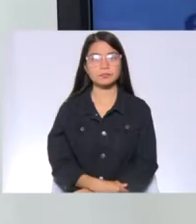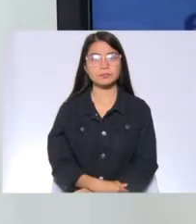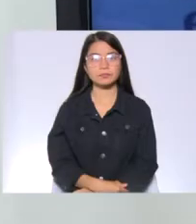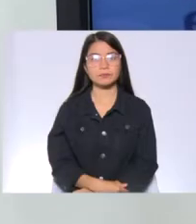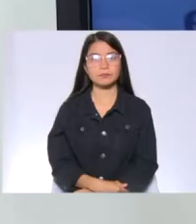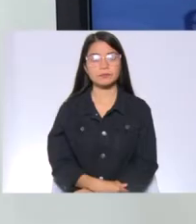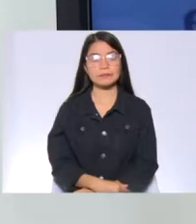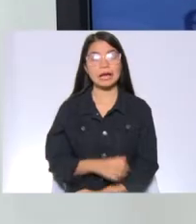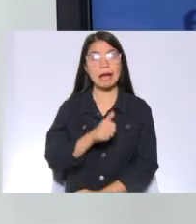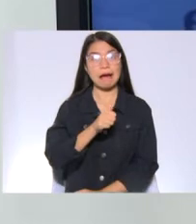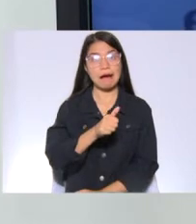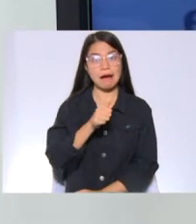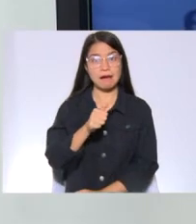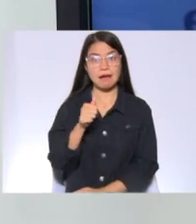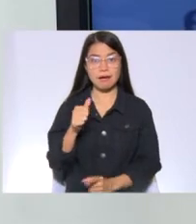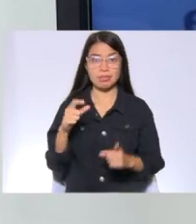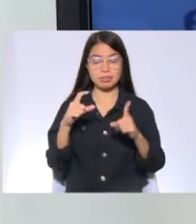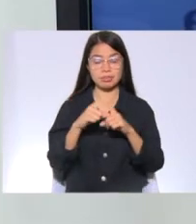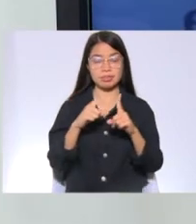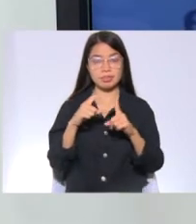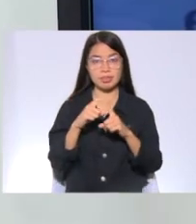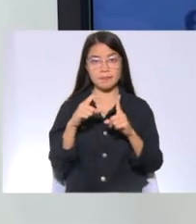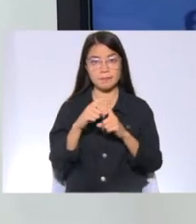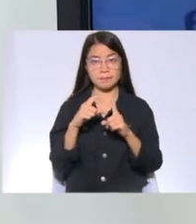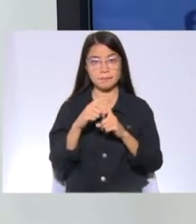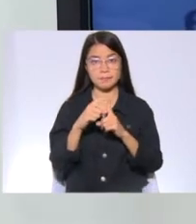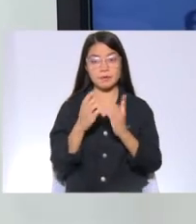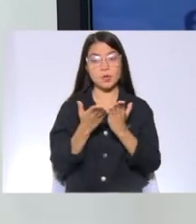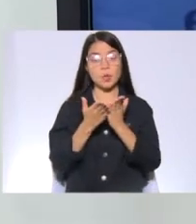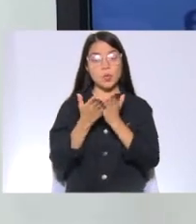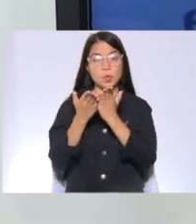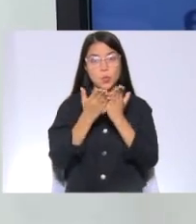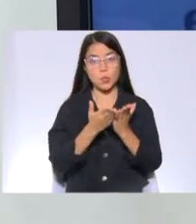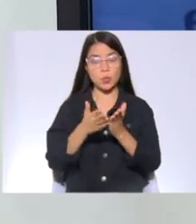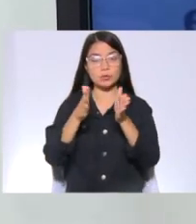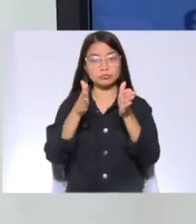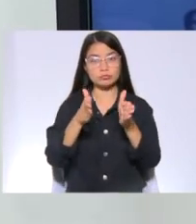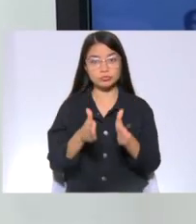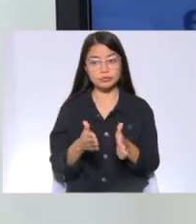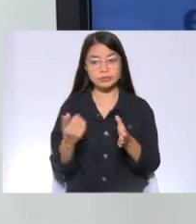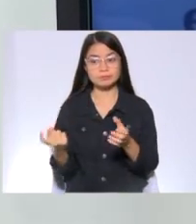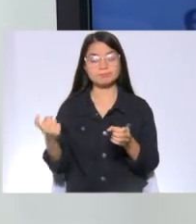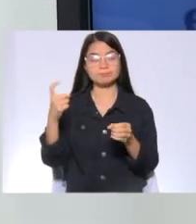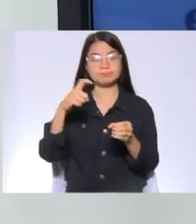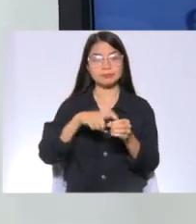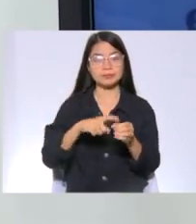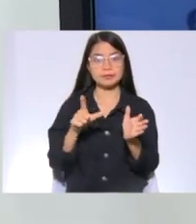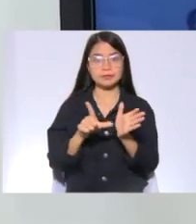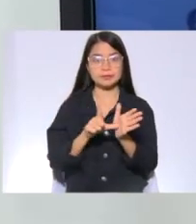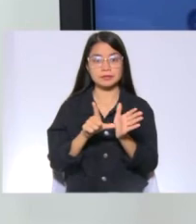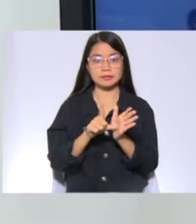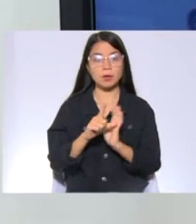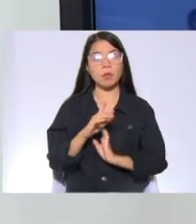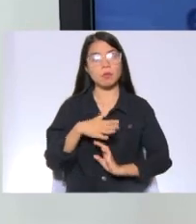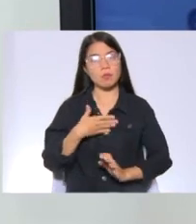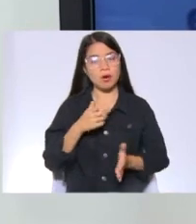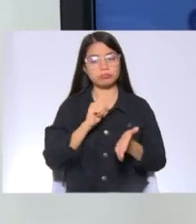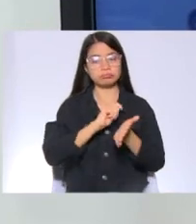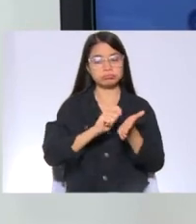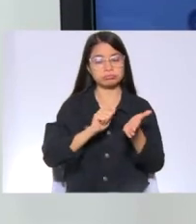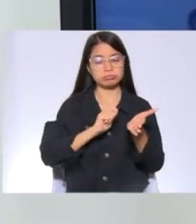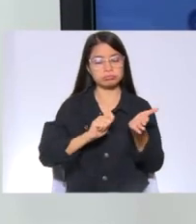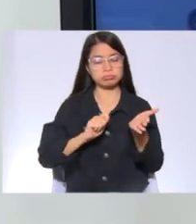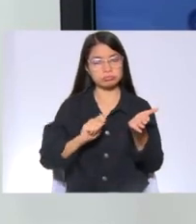Con cada una de estas palabras claves, los estudiantes que están integrados en el nivel de media pueden tomarlas, anotan el